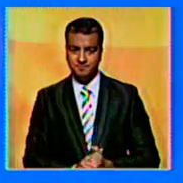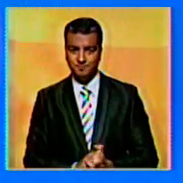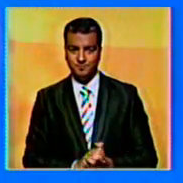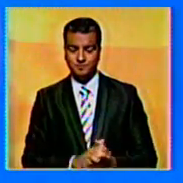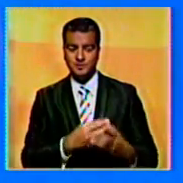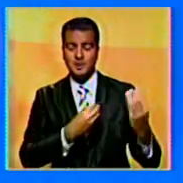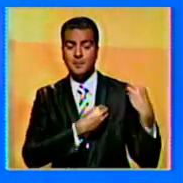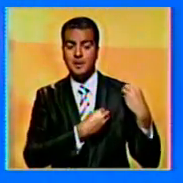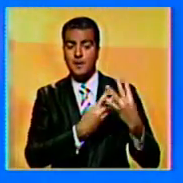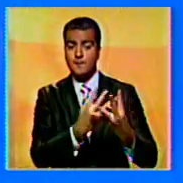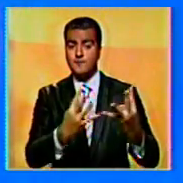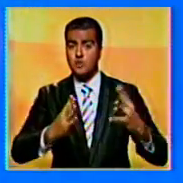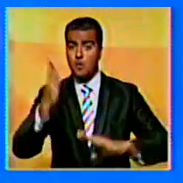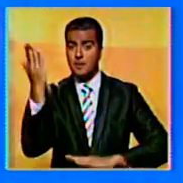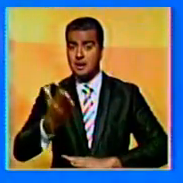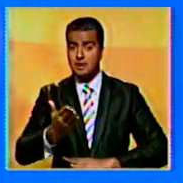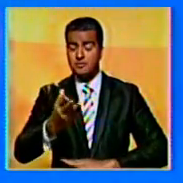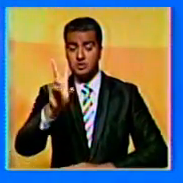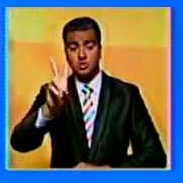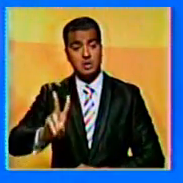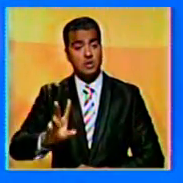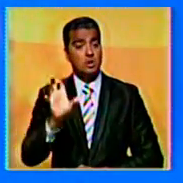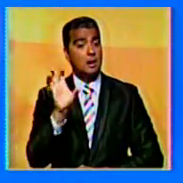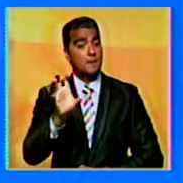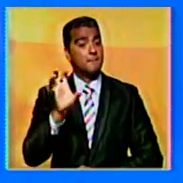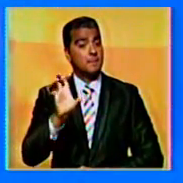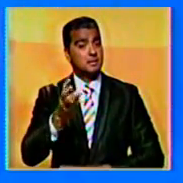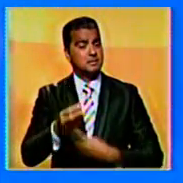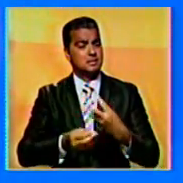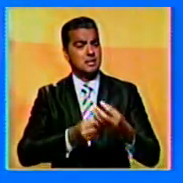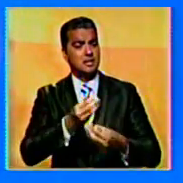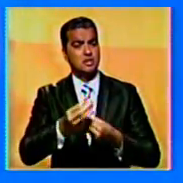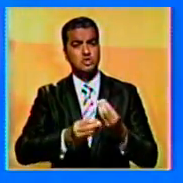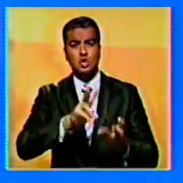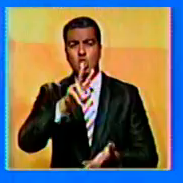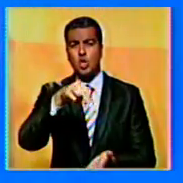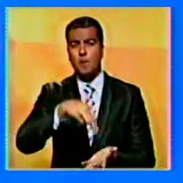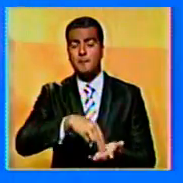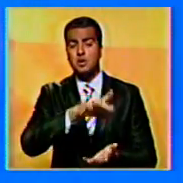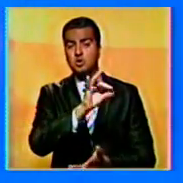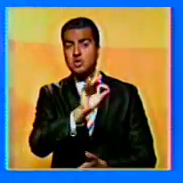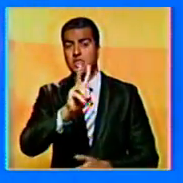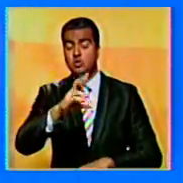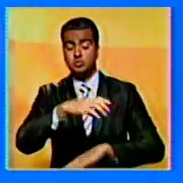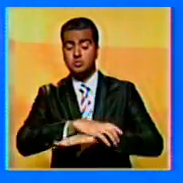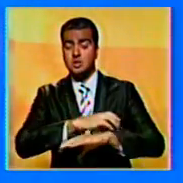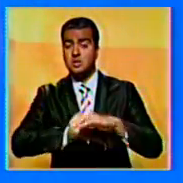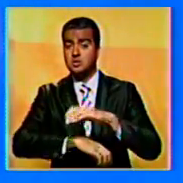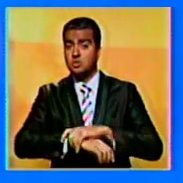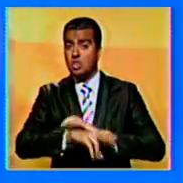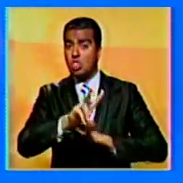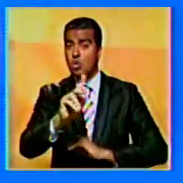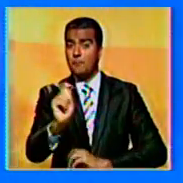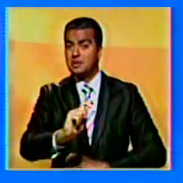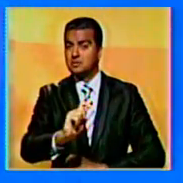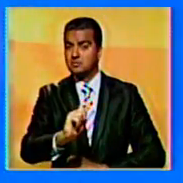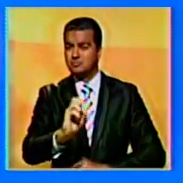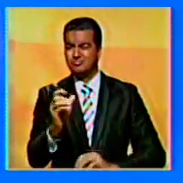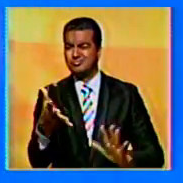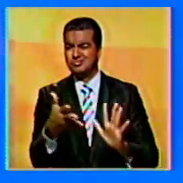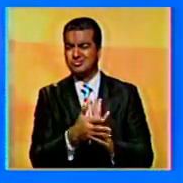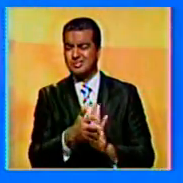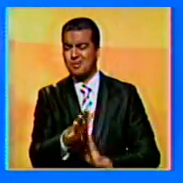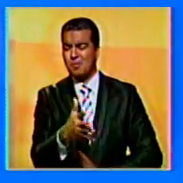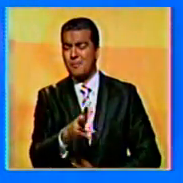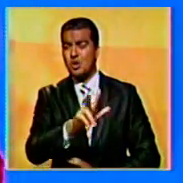representantes del foro penal venezolano confirmaron que en el país se han registrado 2082 detenciones en dos meses lo que representa